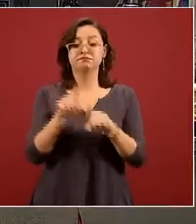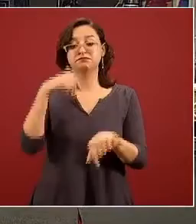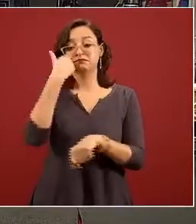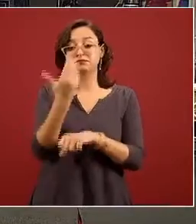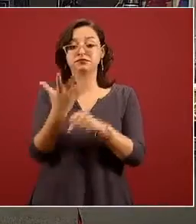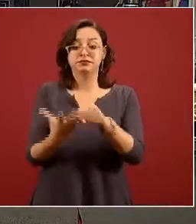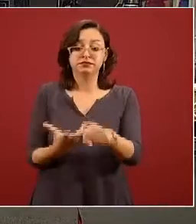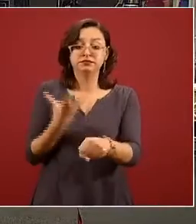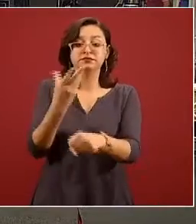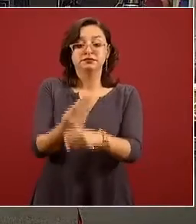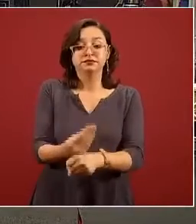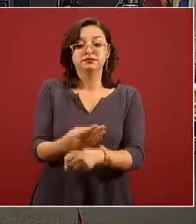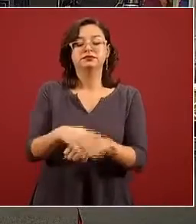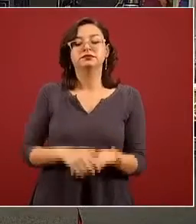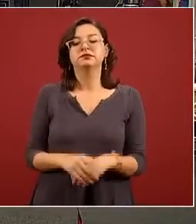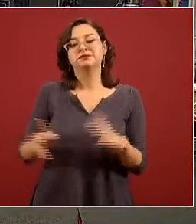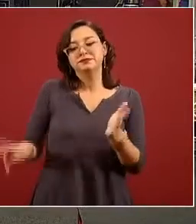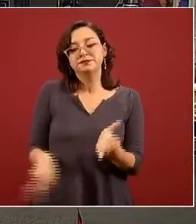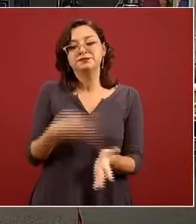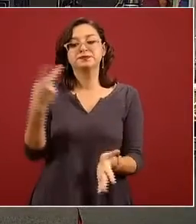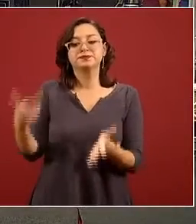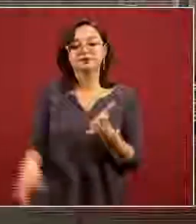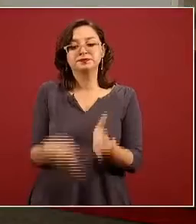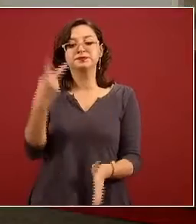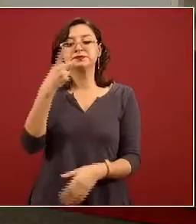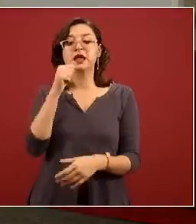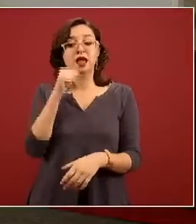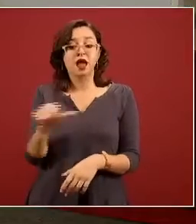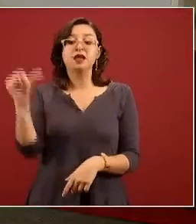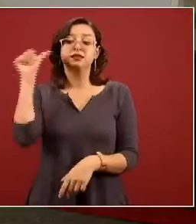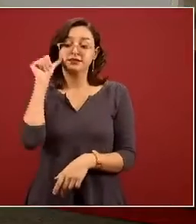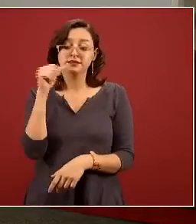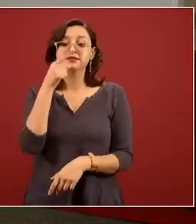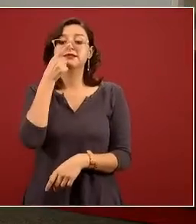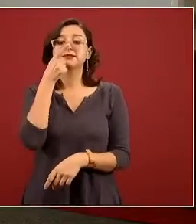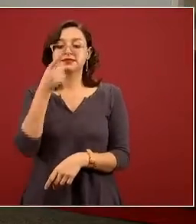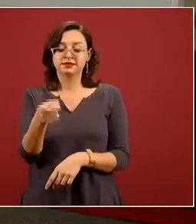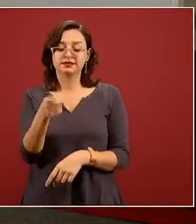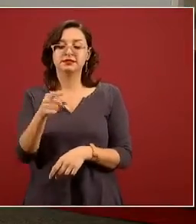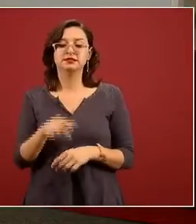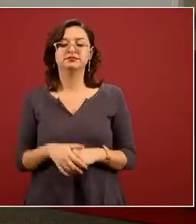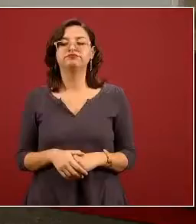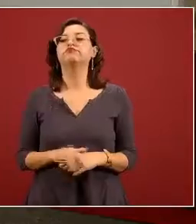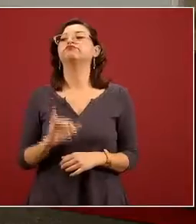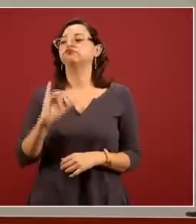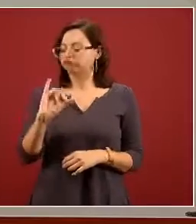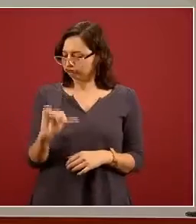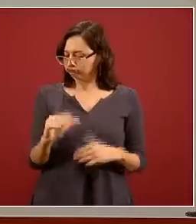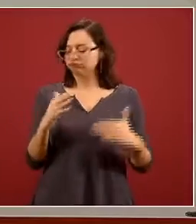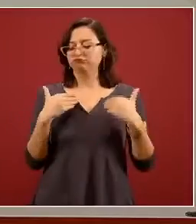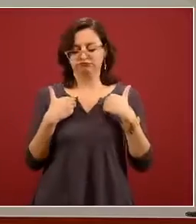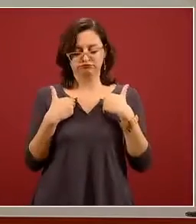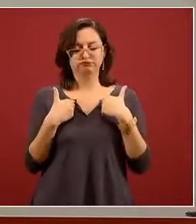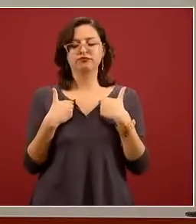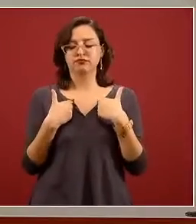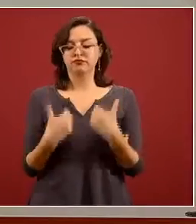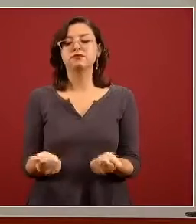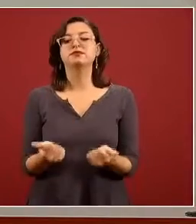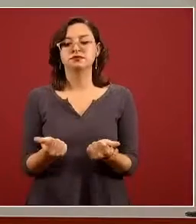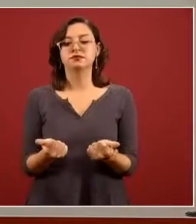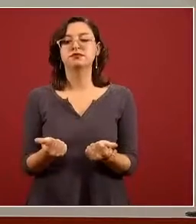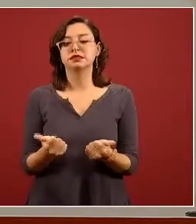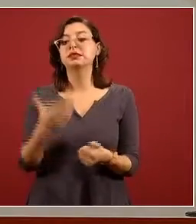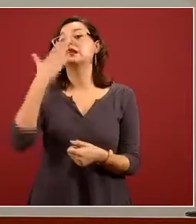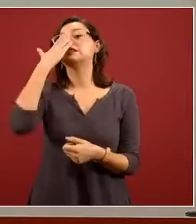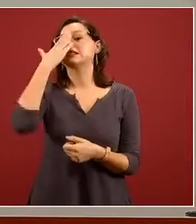lo decimos frecuentemente, lo dije yo mismo ayer, entendemos y nos solidarizamos con la